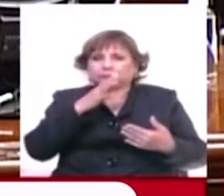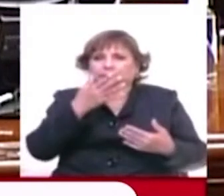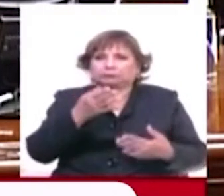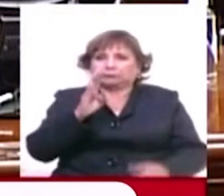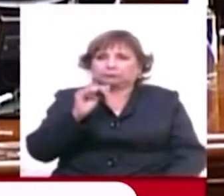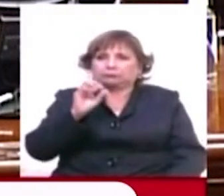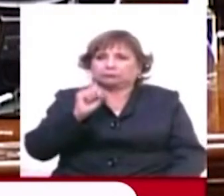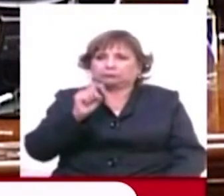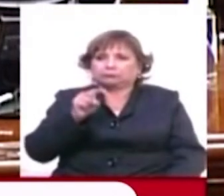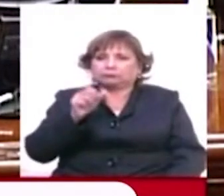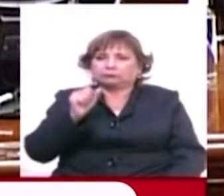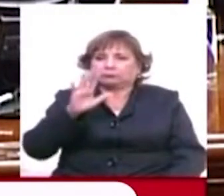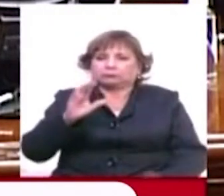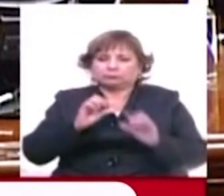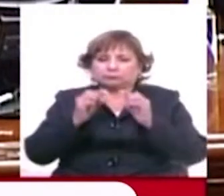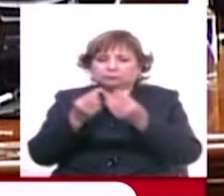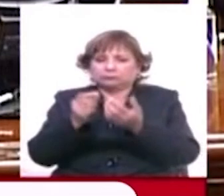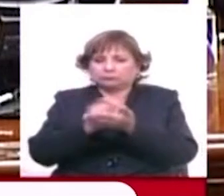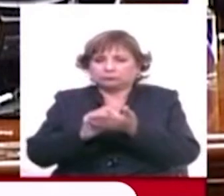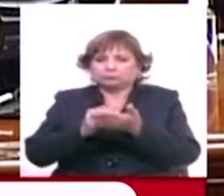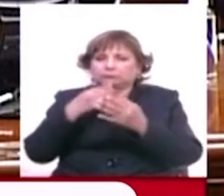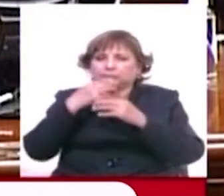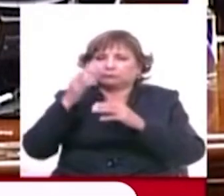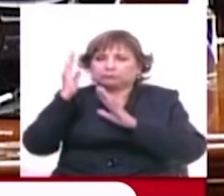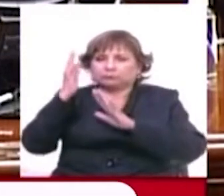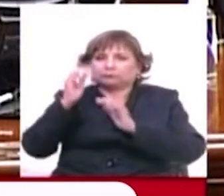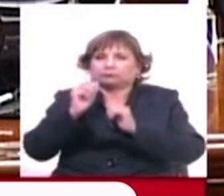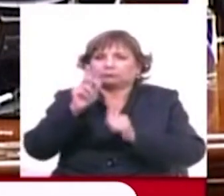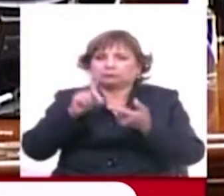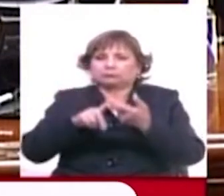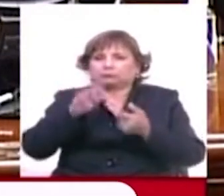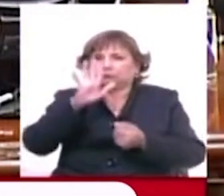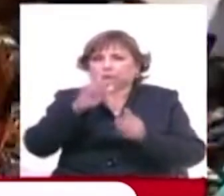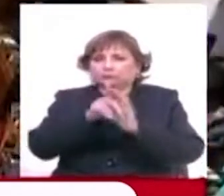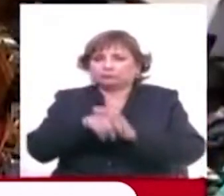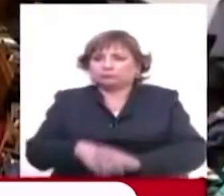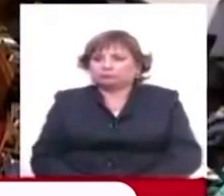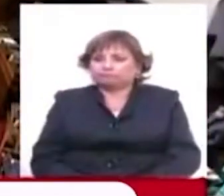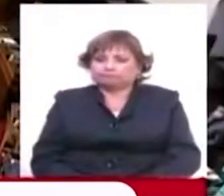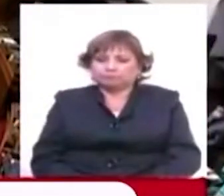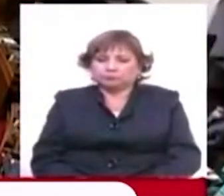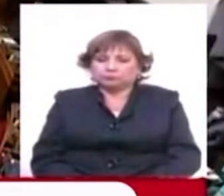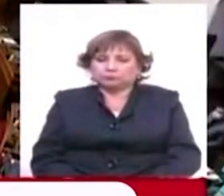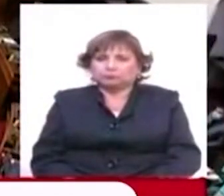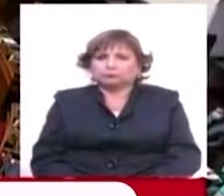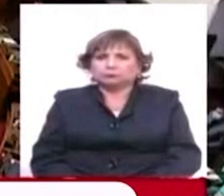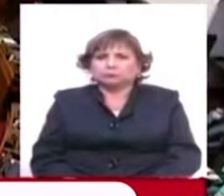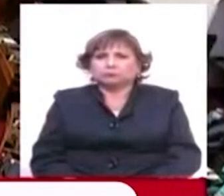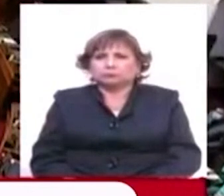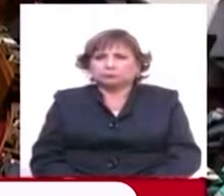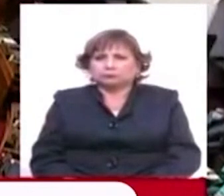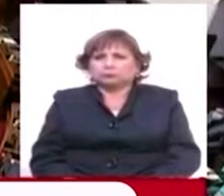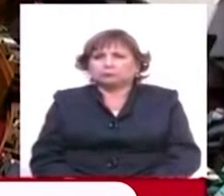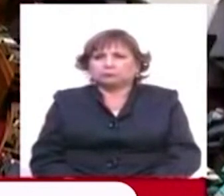al ministro de Salud Hernán Condori por no tener la idoneidad para ejercer el cargo de ministro, según lo